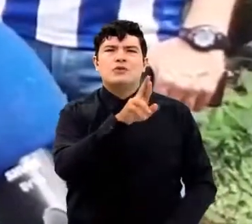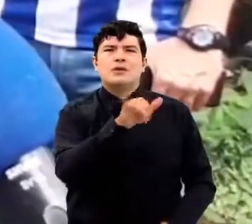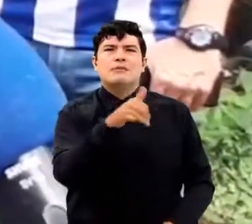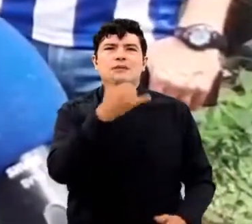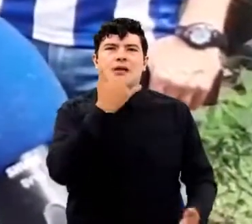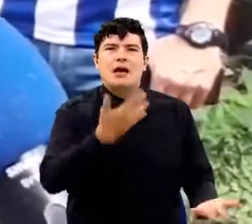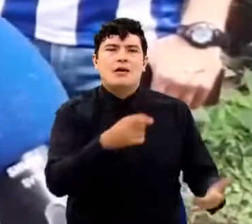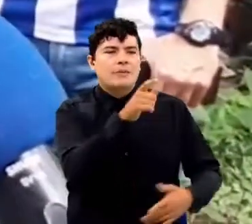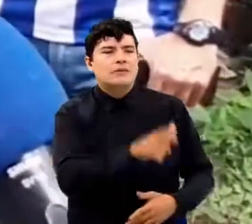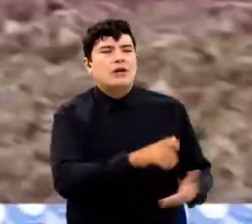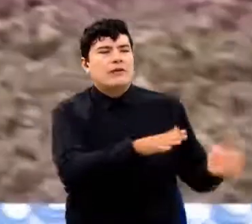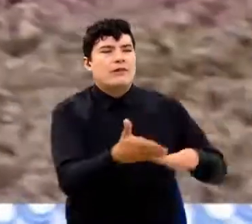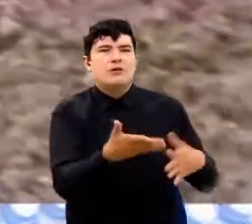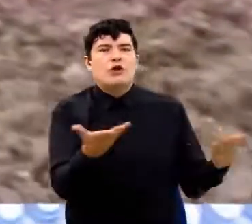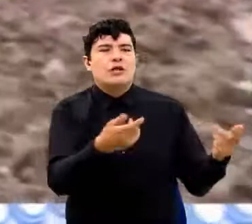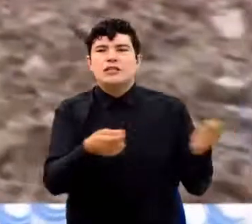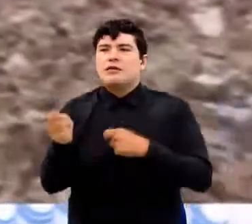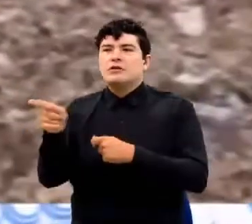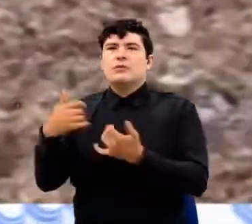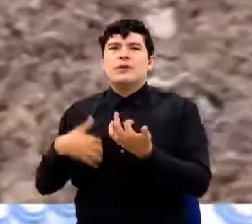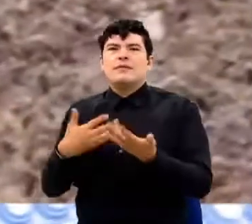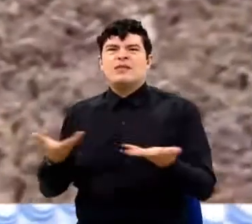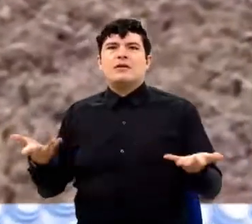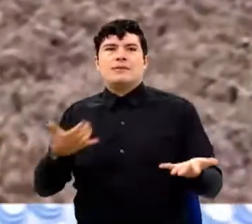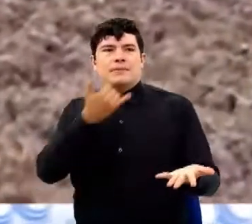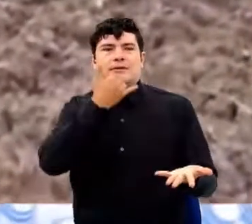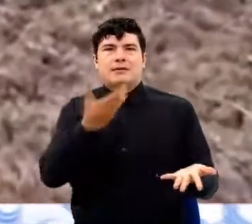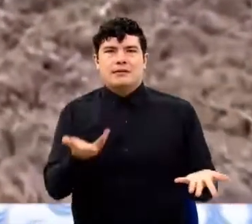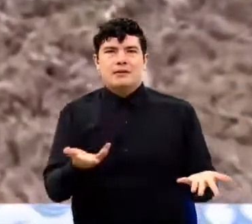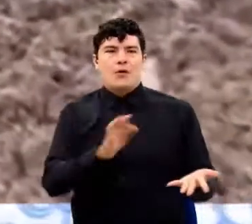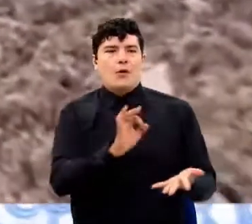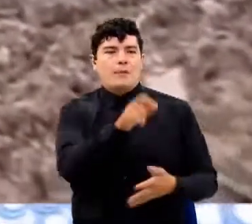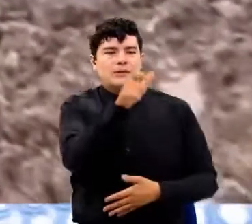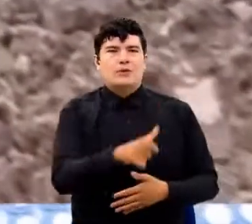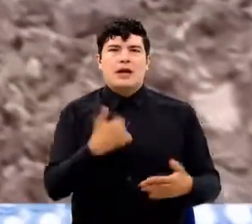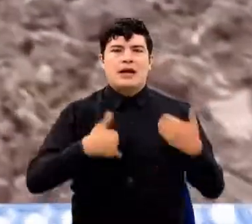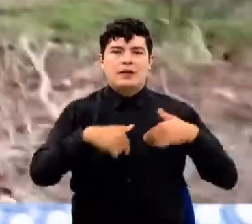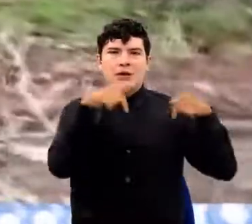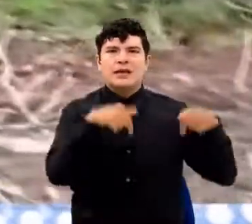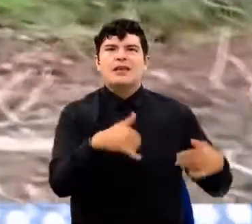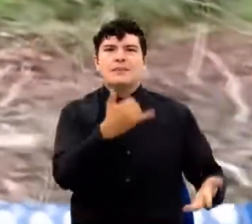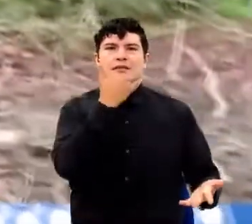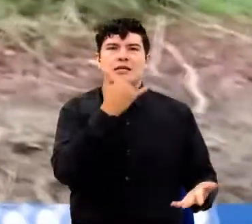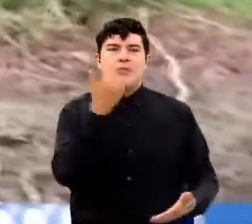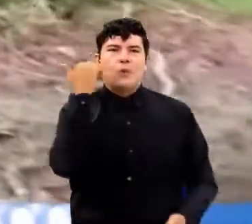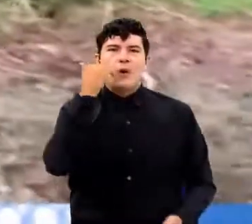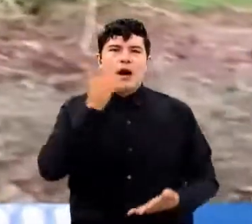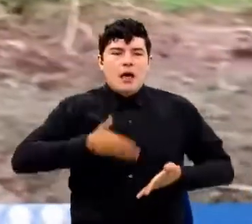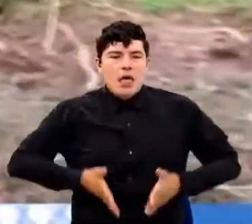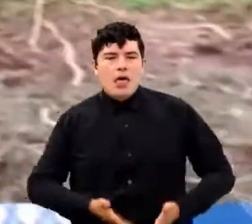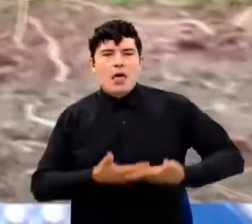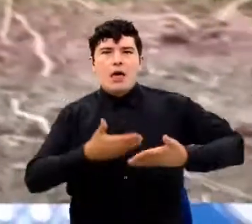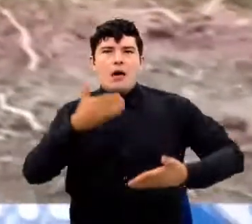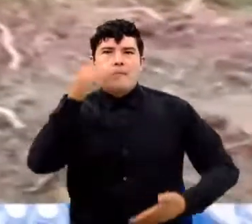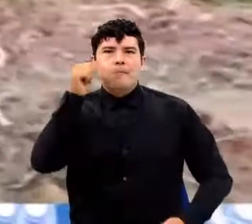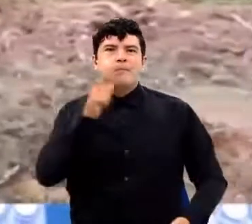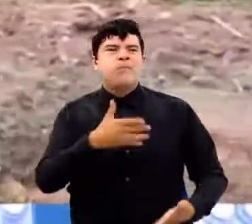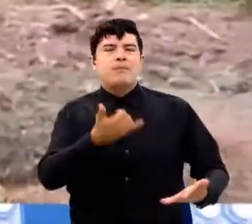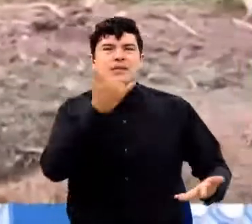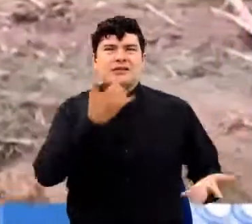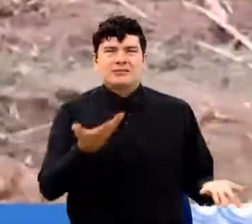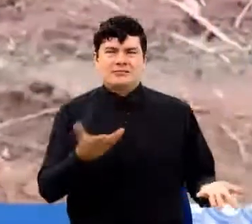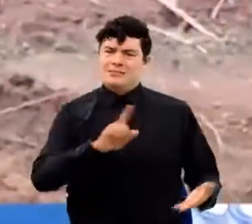sea, si se nos enferma alguien, toca remitirlo para Vélez, ¿qué? O si hay un herido aquí, ¿qué? Si hay una señora de parto, ¿qué? O sea,